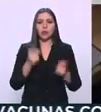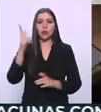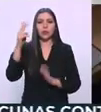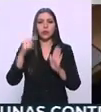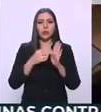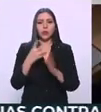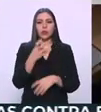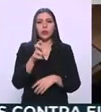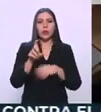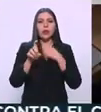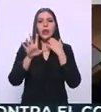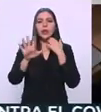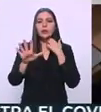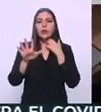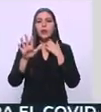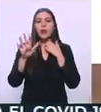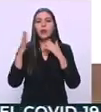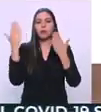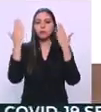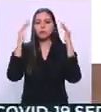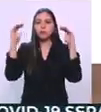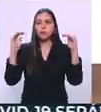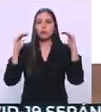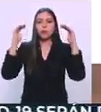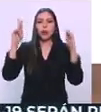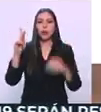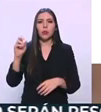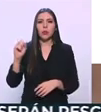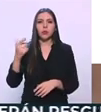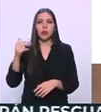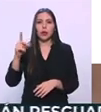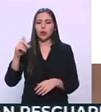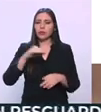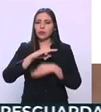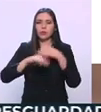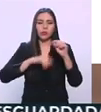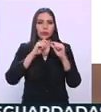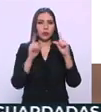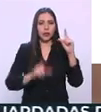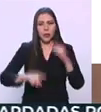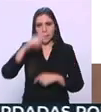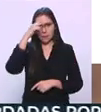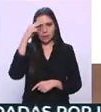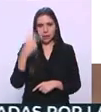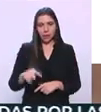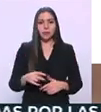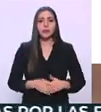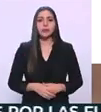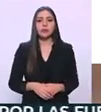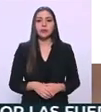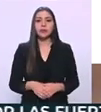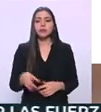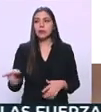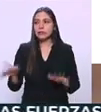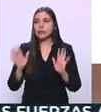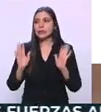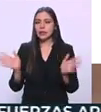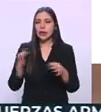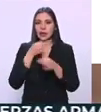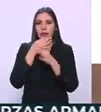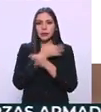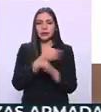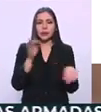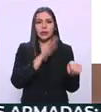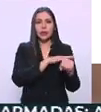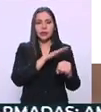2.435 posgrados a nivel nacional. Se ha lanzado ya la convocatoria para